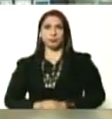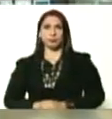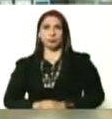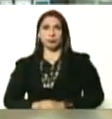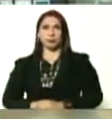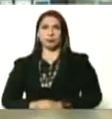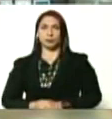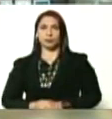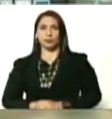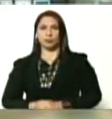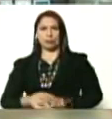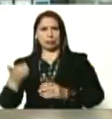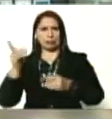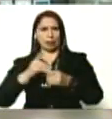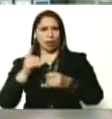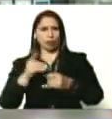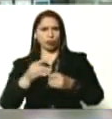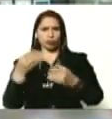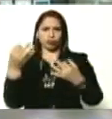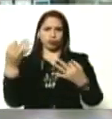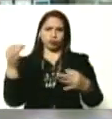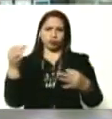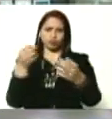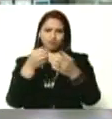de datos, documentos.